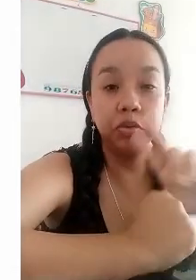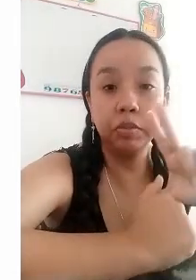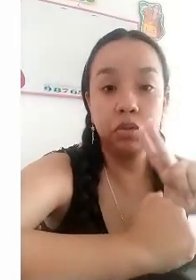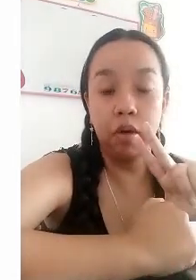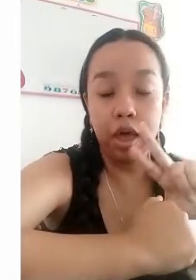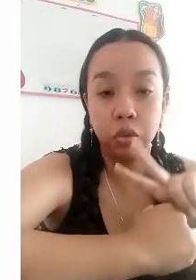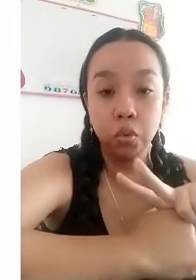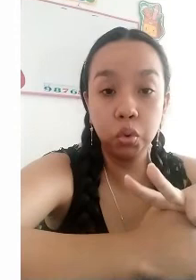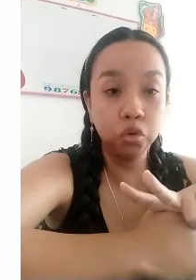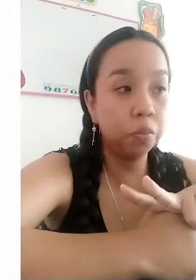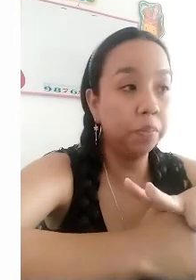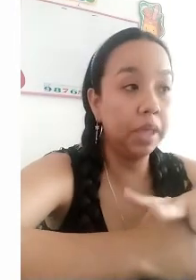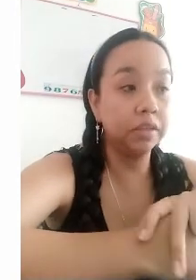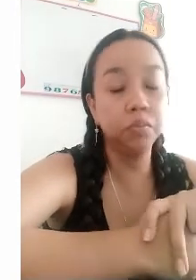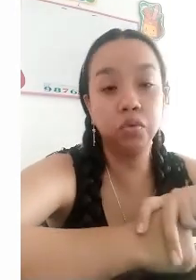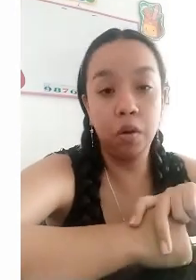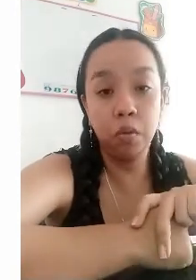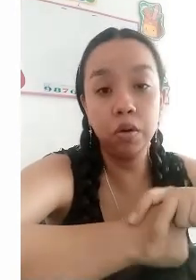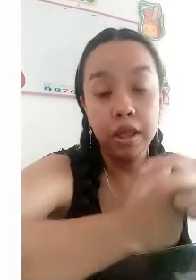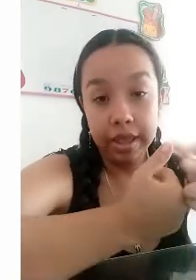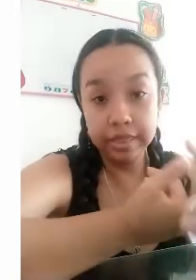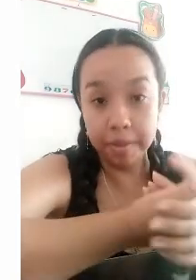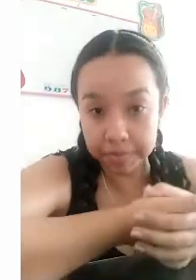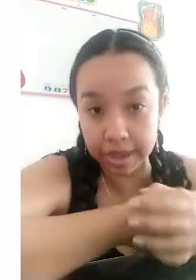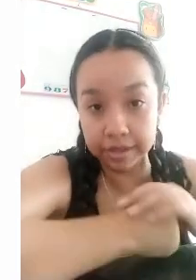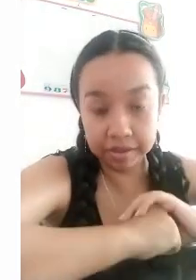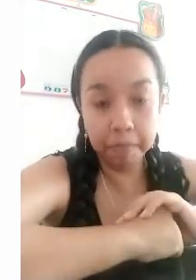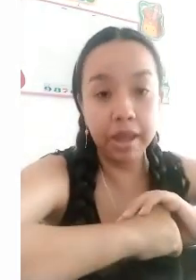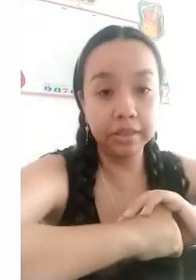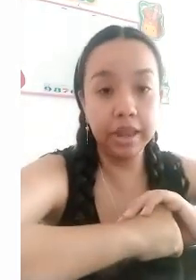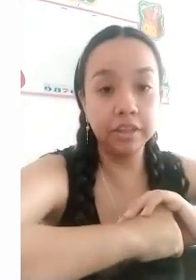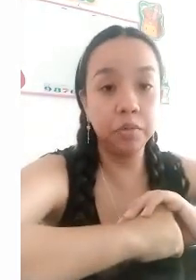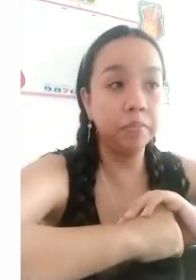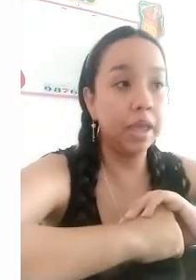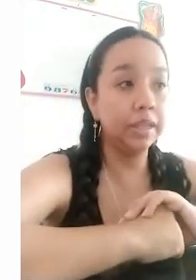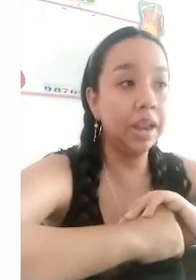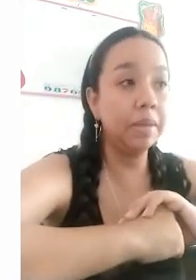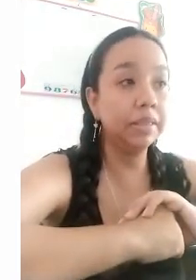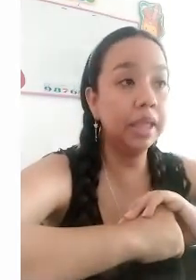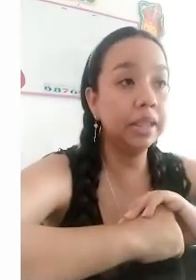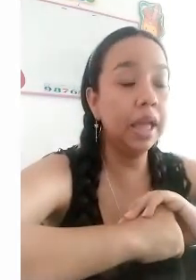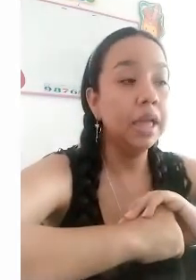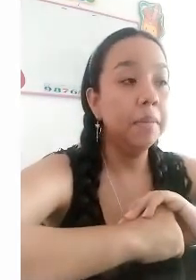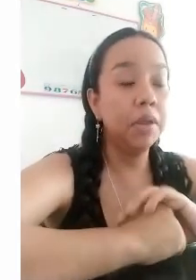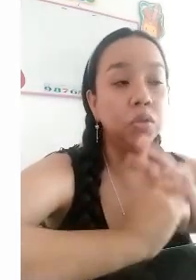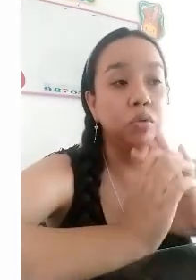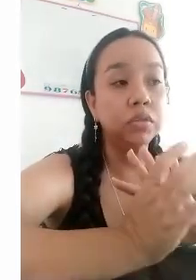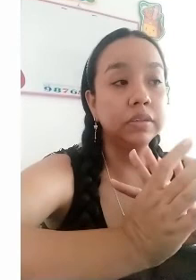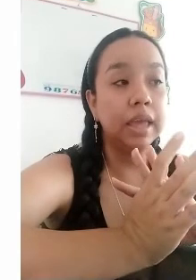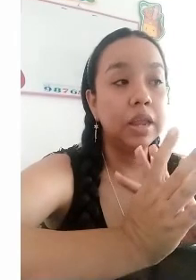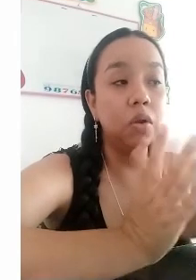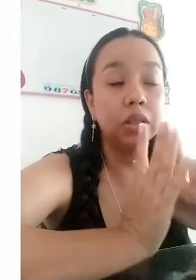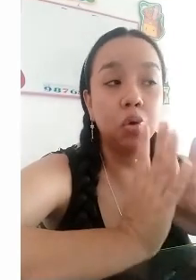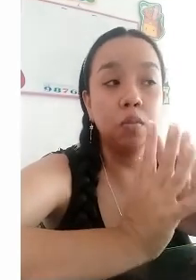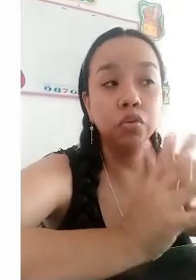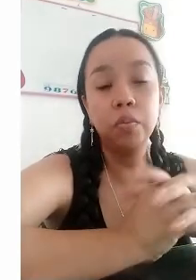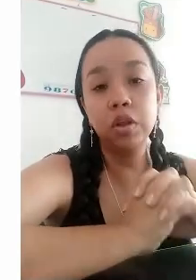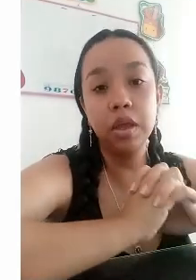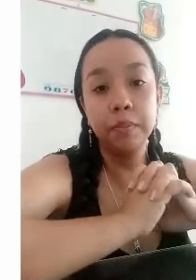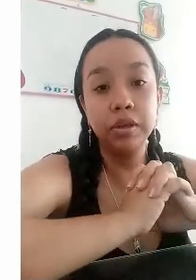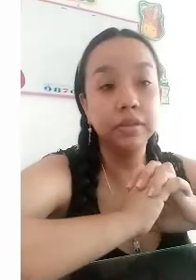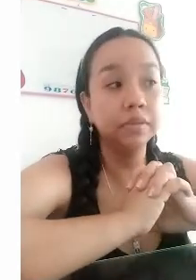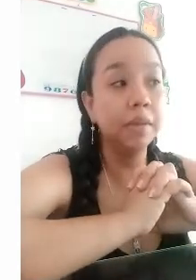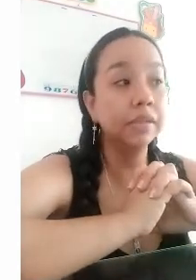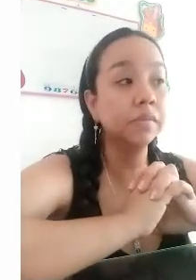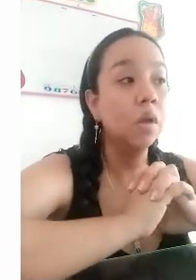ahí podemos, estamos trabajando dos propiedades. Su sabor también hace parte de las propiedades de la materia, pero entonces no la toco mucho